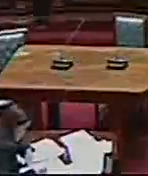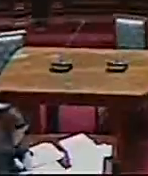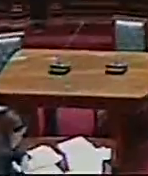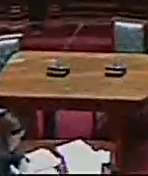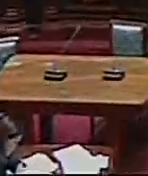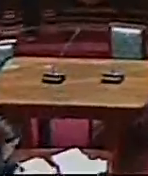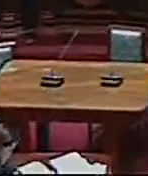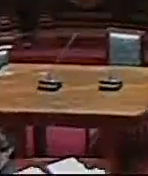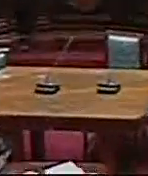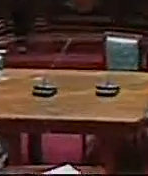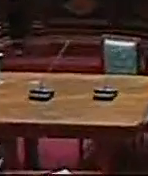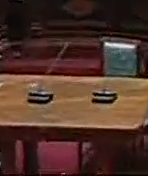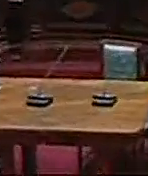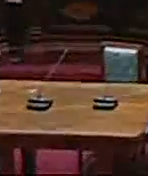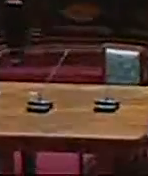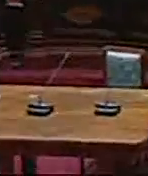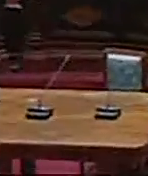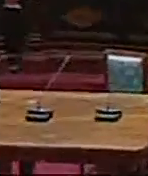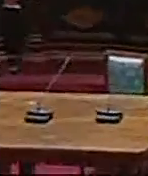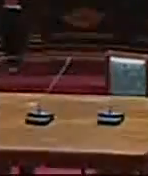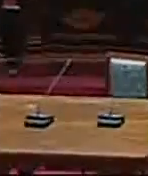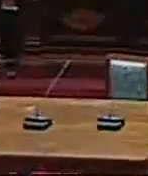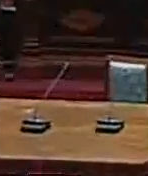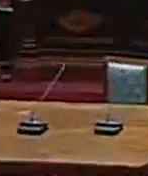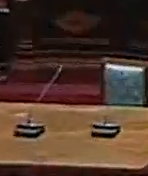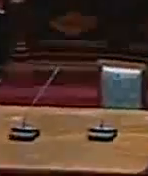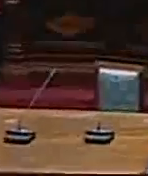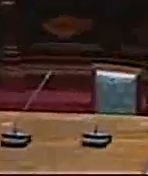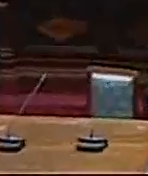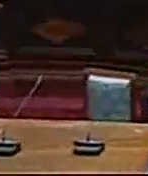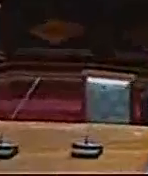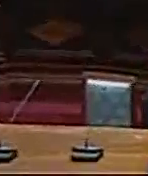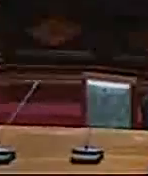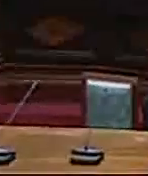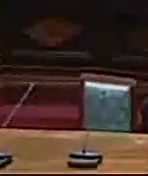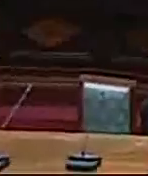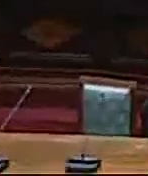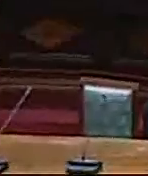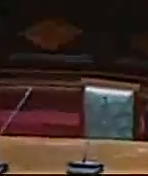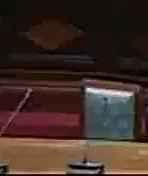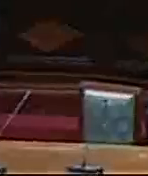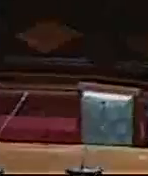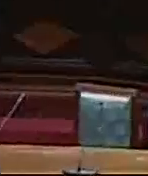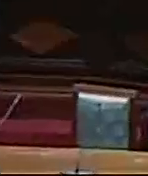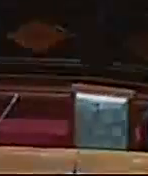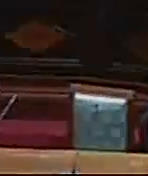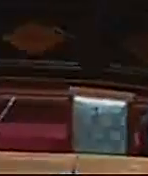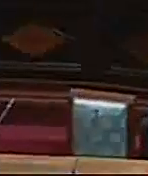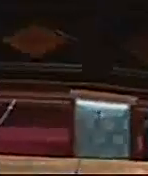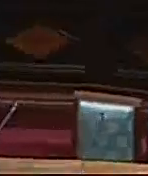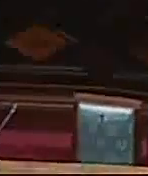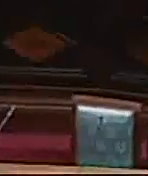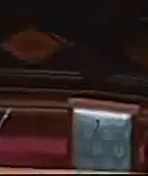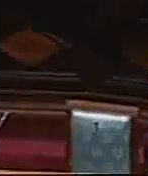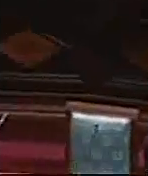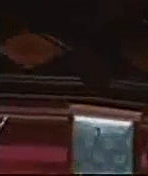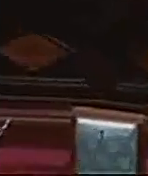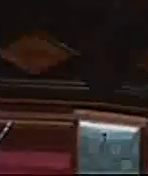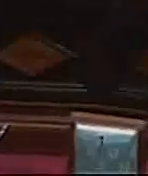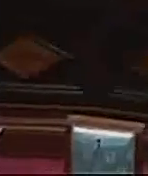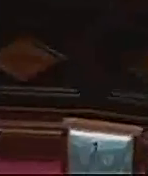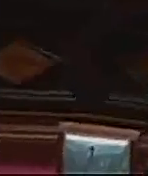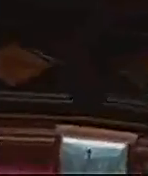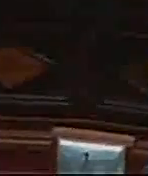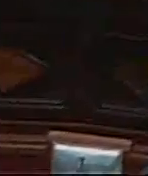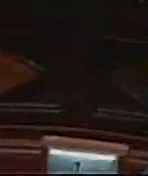mesa. Léase la primera de estas tres mociones. Mocionamos para que el Senado apruebe la siguiente declaración. Dados los